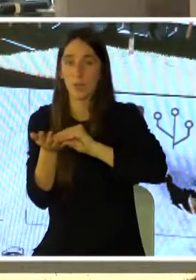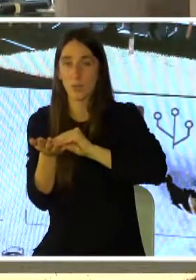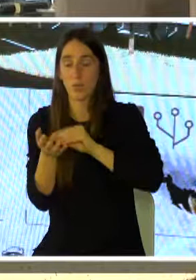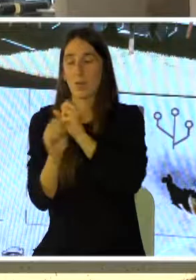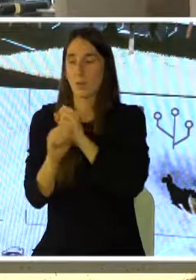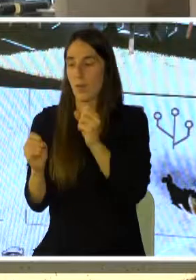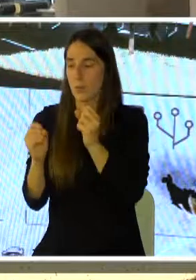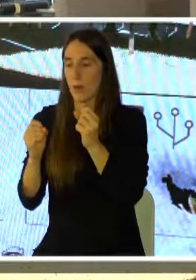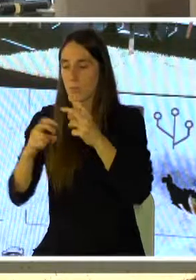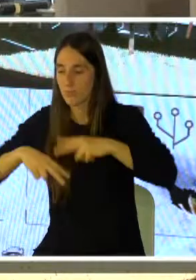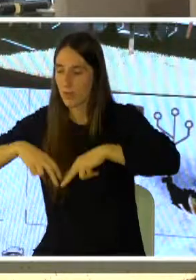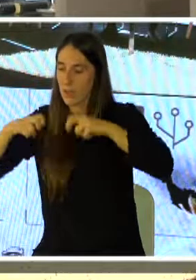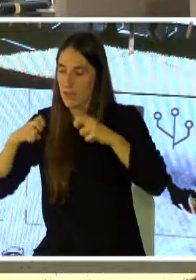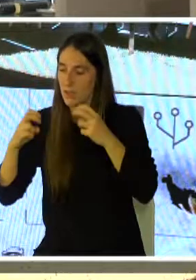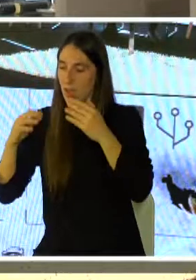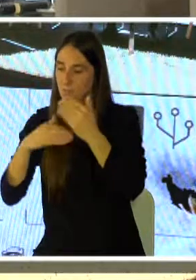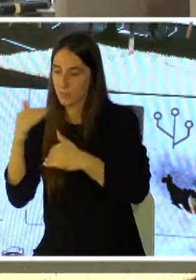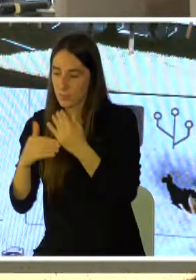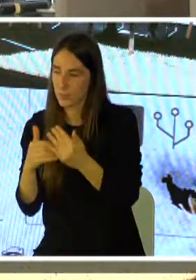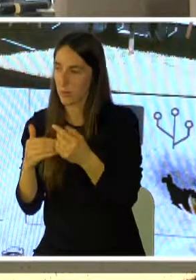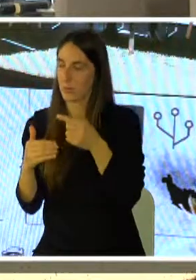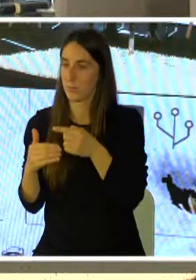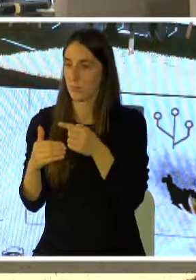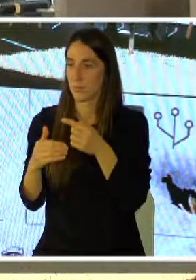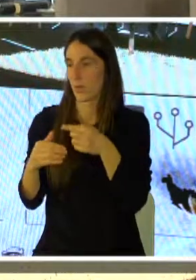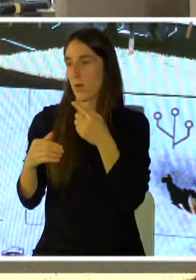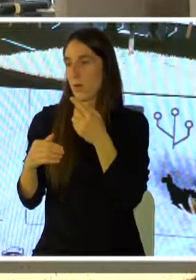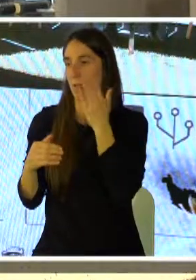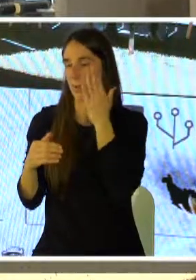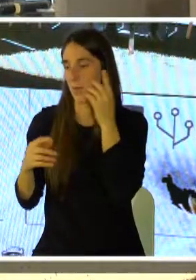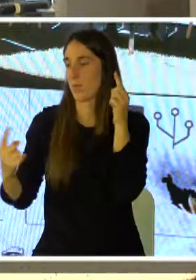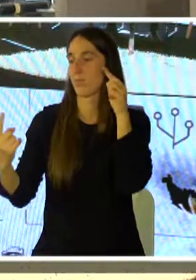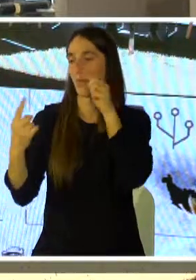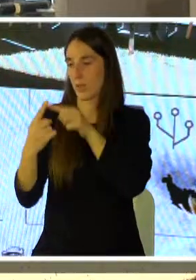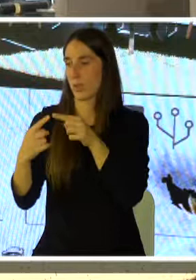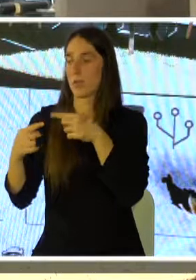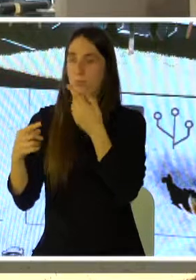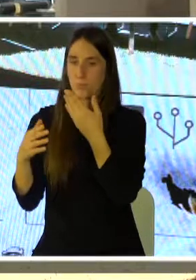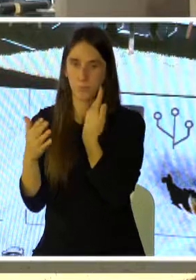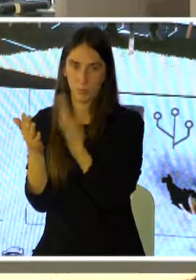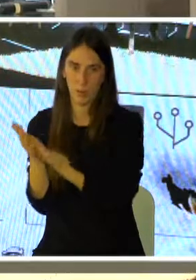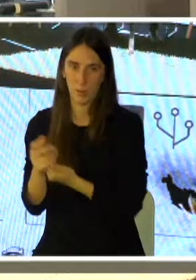podemos procesar esa información aguas abajo para llegar a los objetivos que estaban planteados.